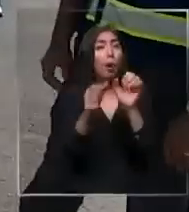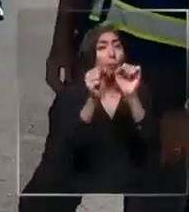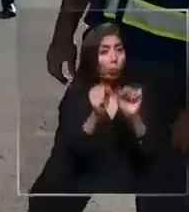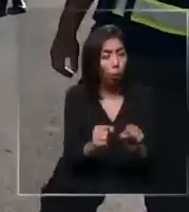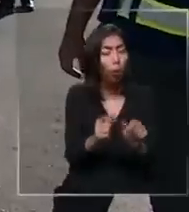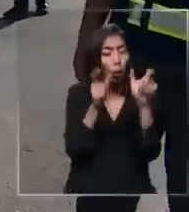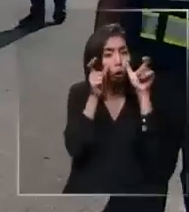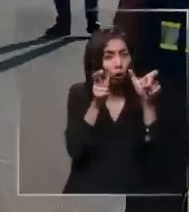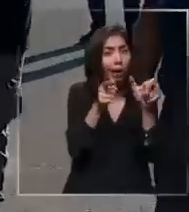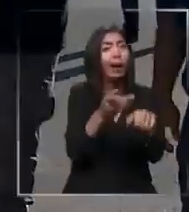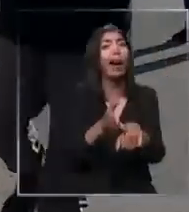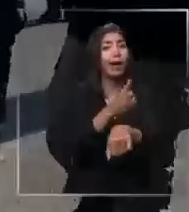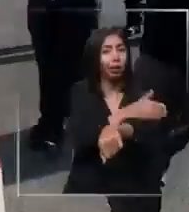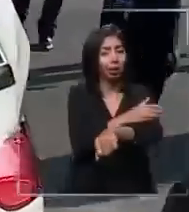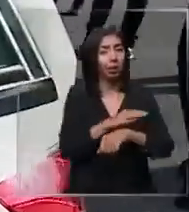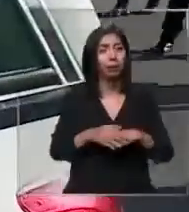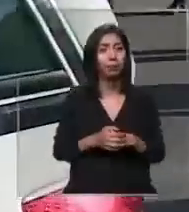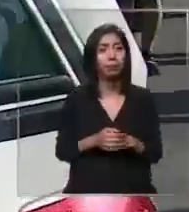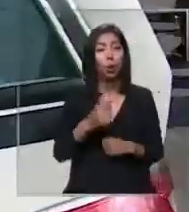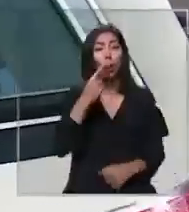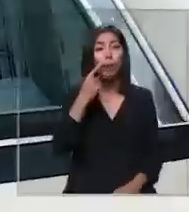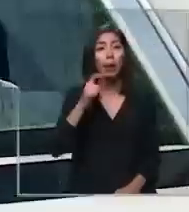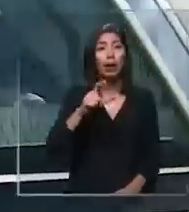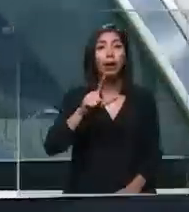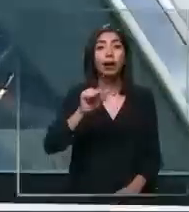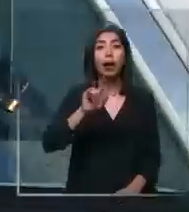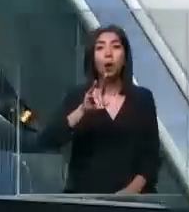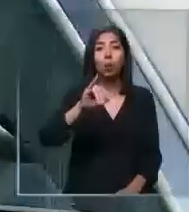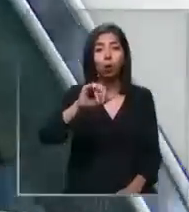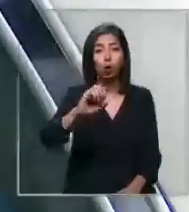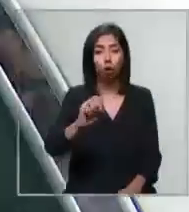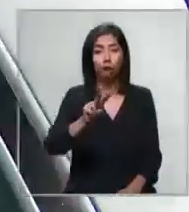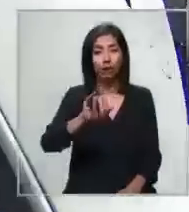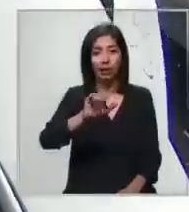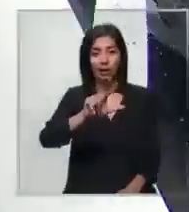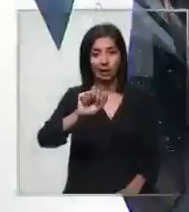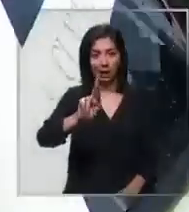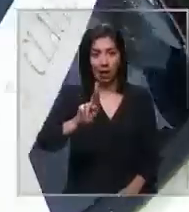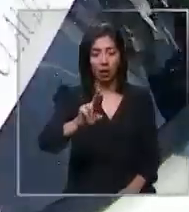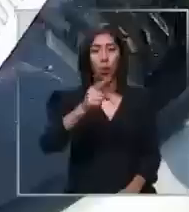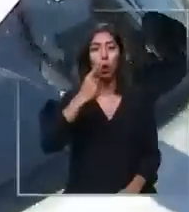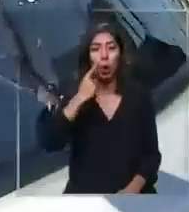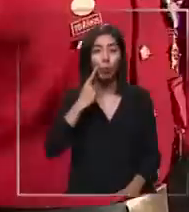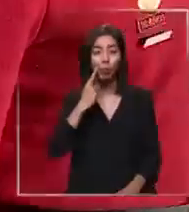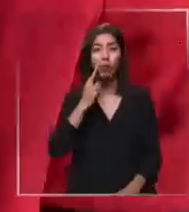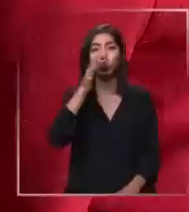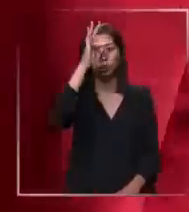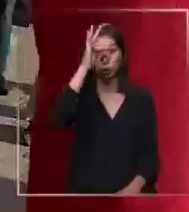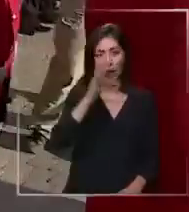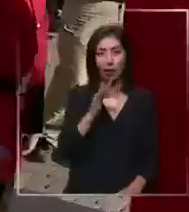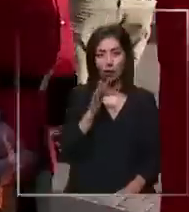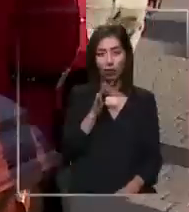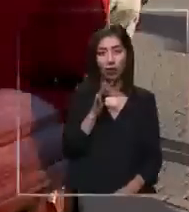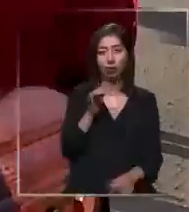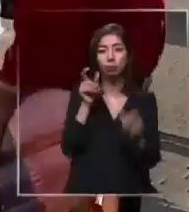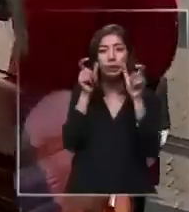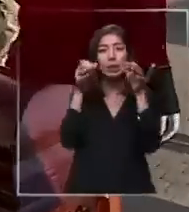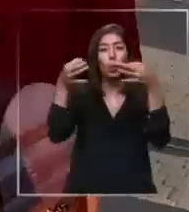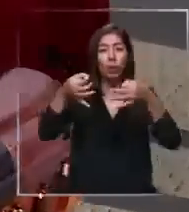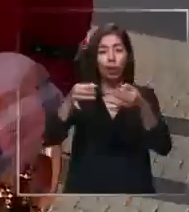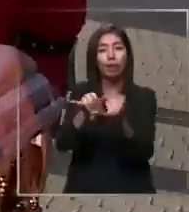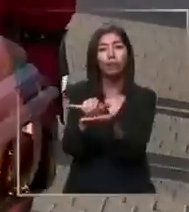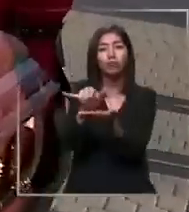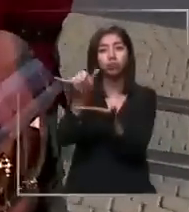evitar. Claudio Villar Rodríguez, primer mártir de la Dirección General de Aeronáutica Civil, un hombre entregado al servicio